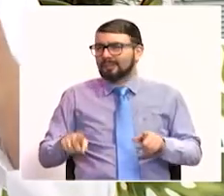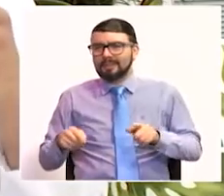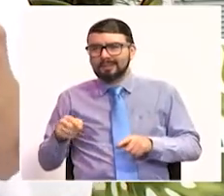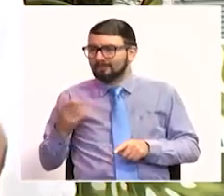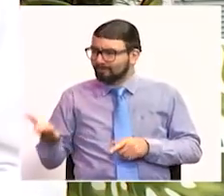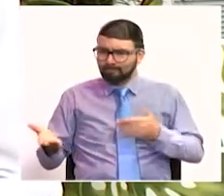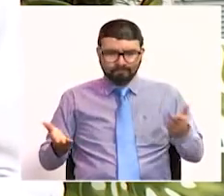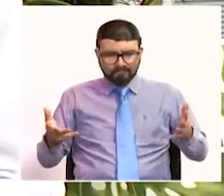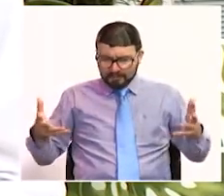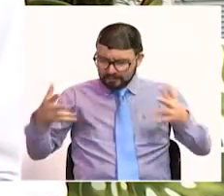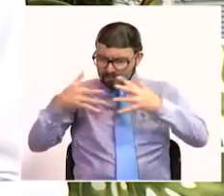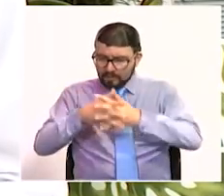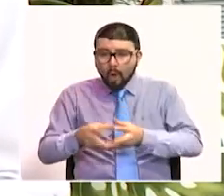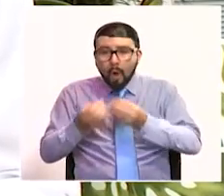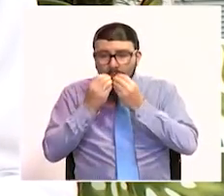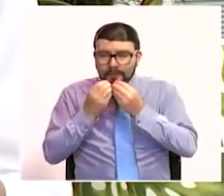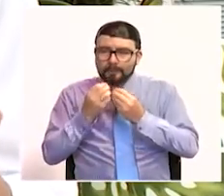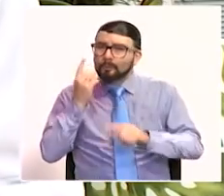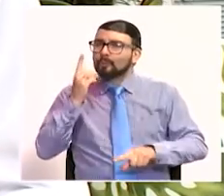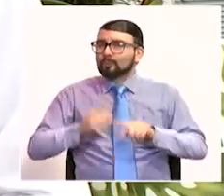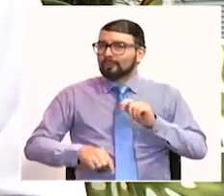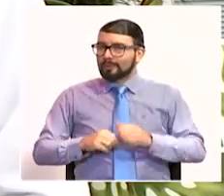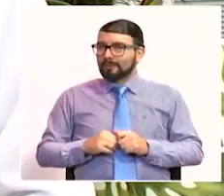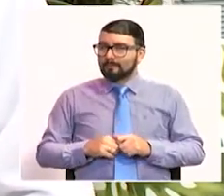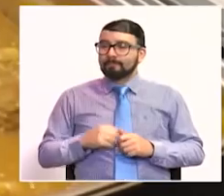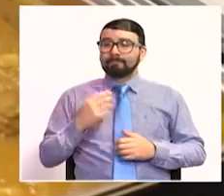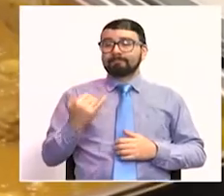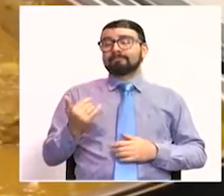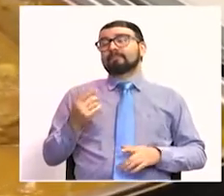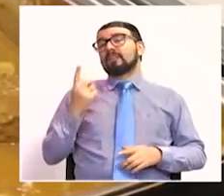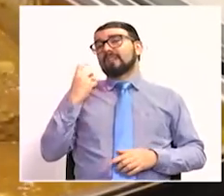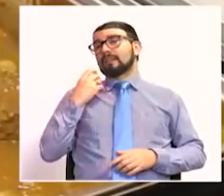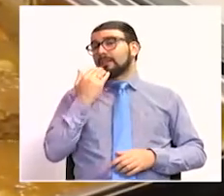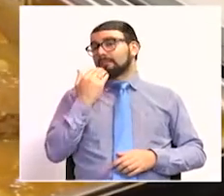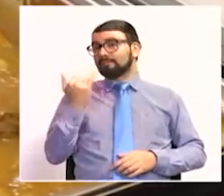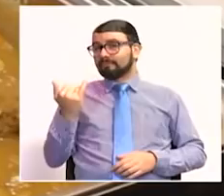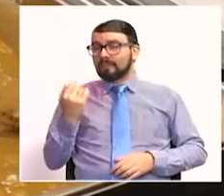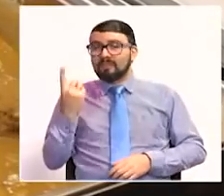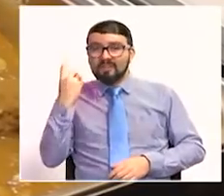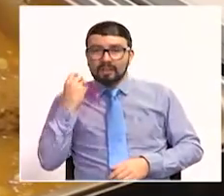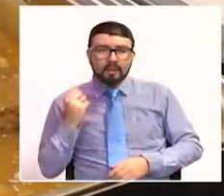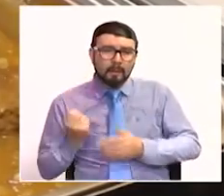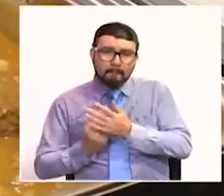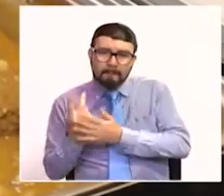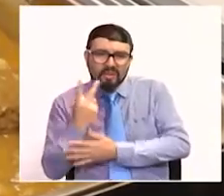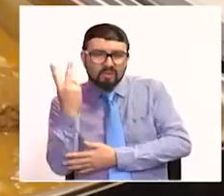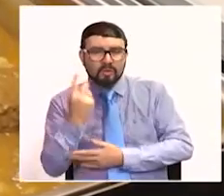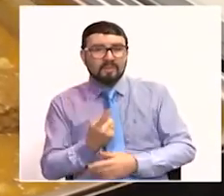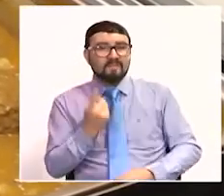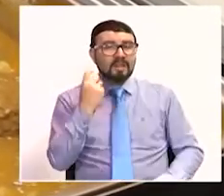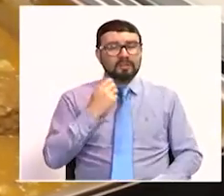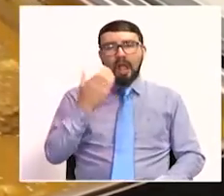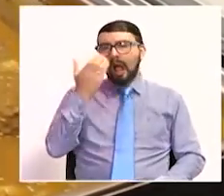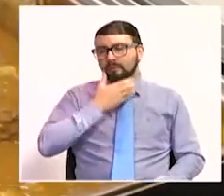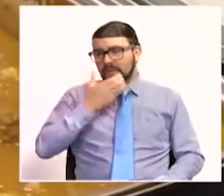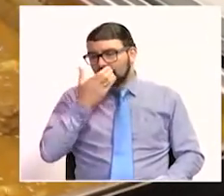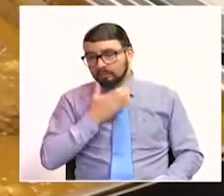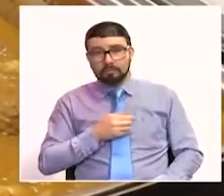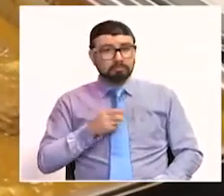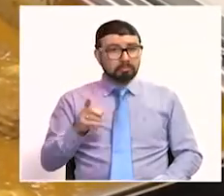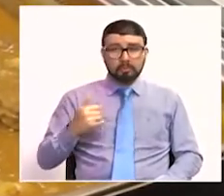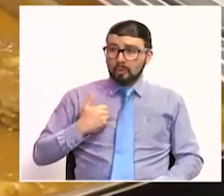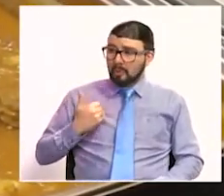donde también hay una falencia absoluta de verduras, de frutas. Los jóvenes no están